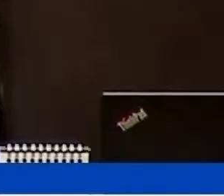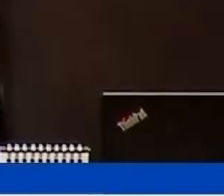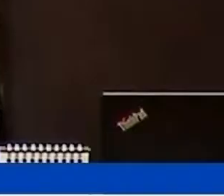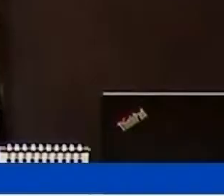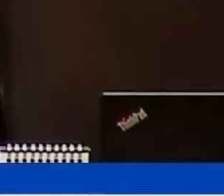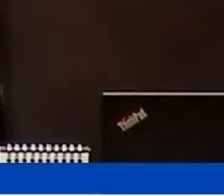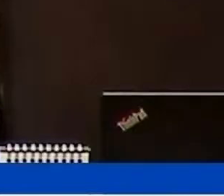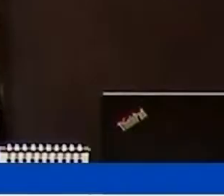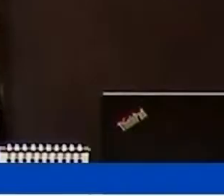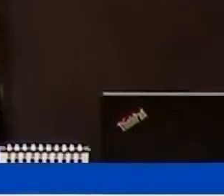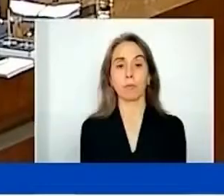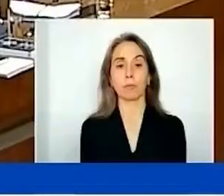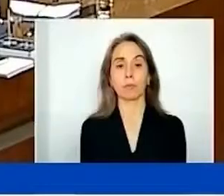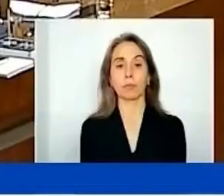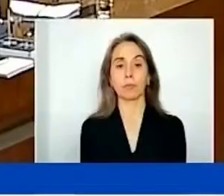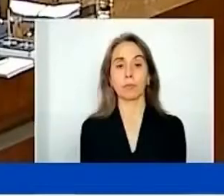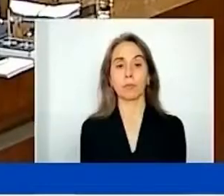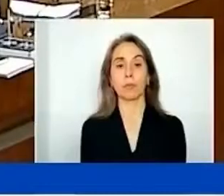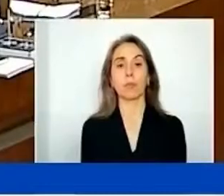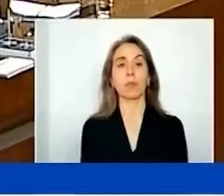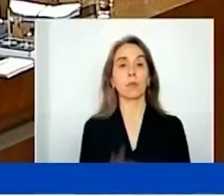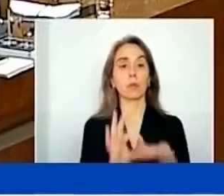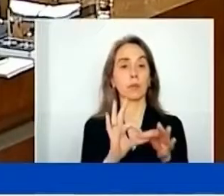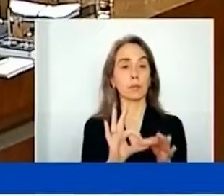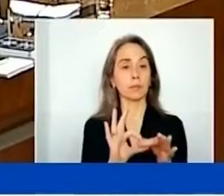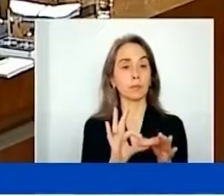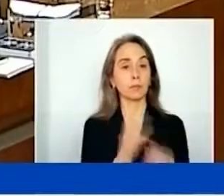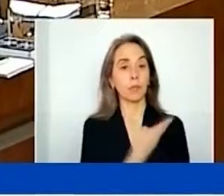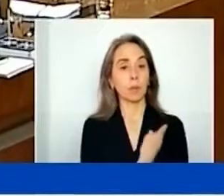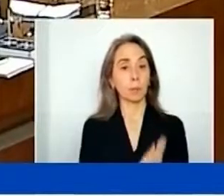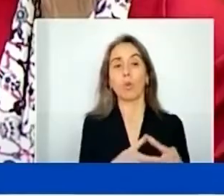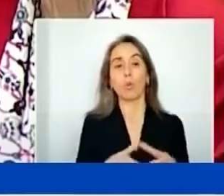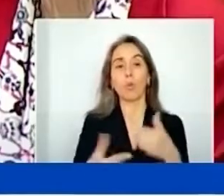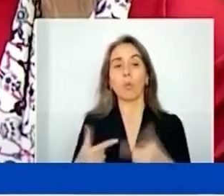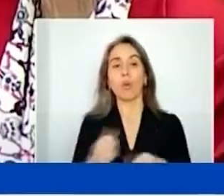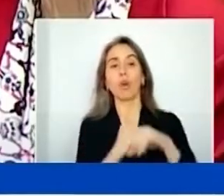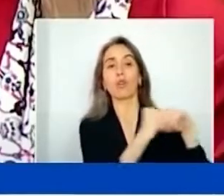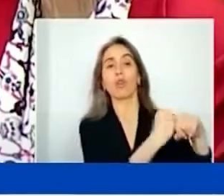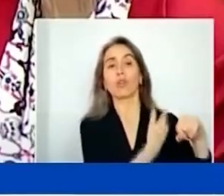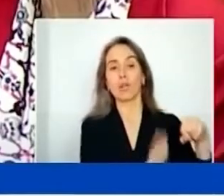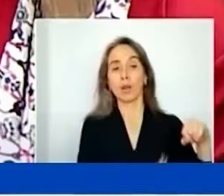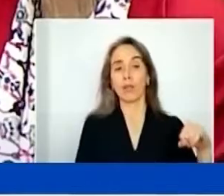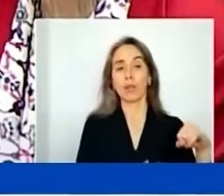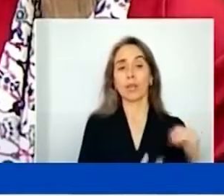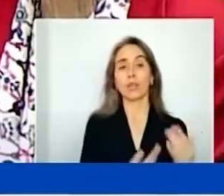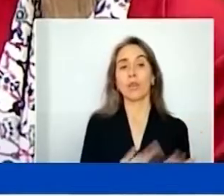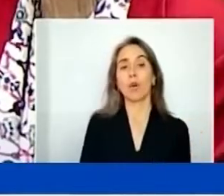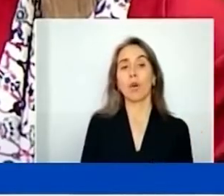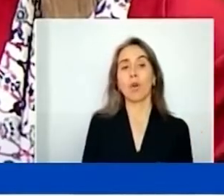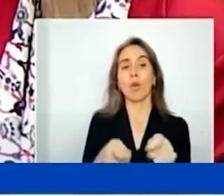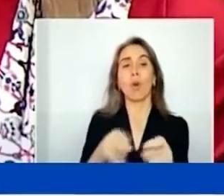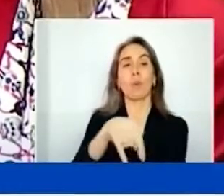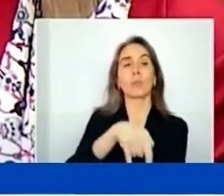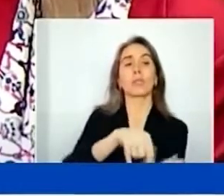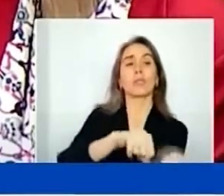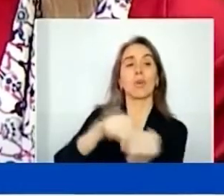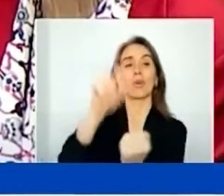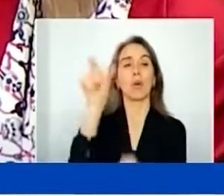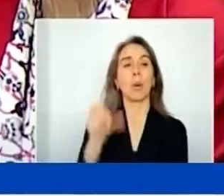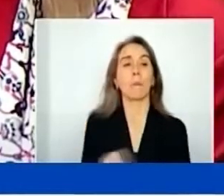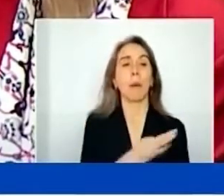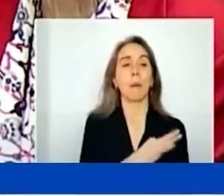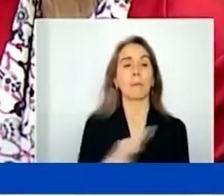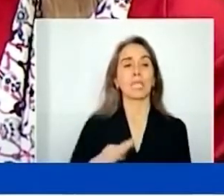muy limpias. Nunca pensé en dar un paso al costado, dijo Montes, quien aseguró que la votación dejó